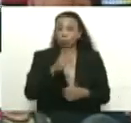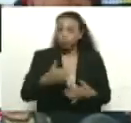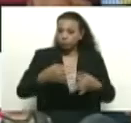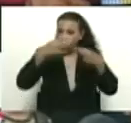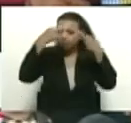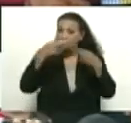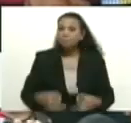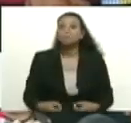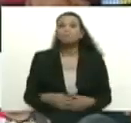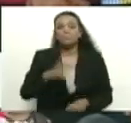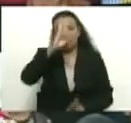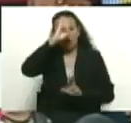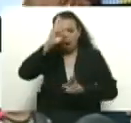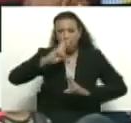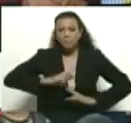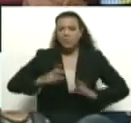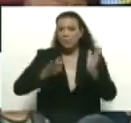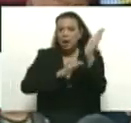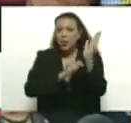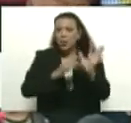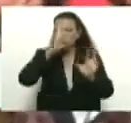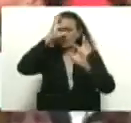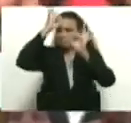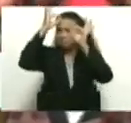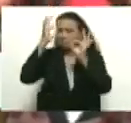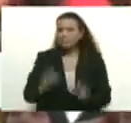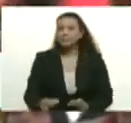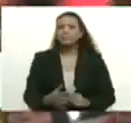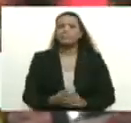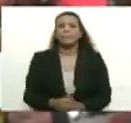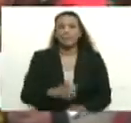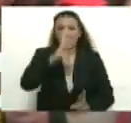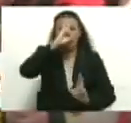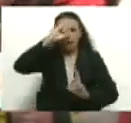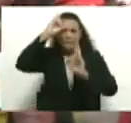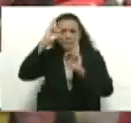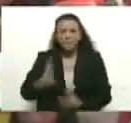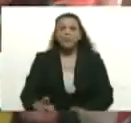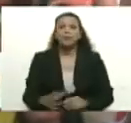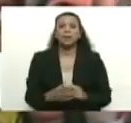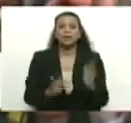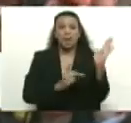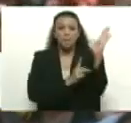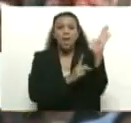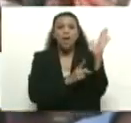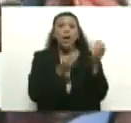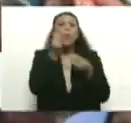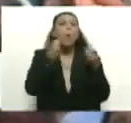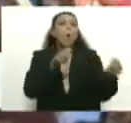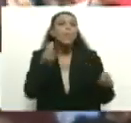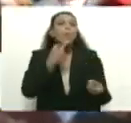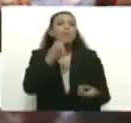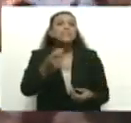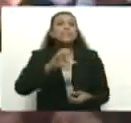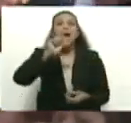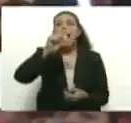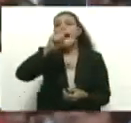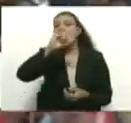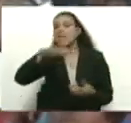La Vega se respeta. La Vega se respeta. ¿Cómo era que decía Lee?